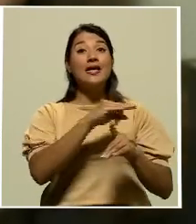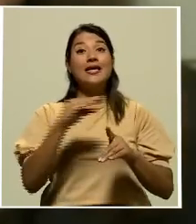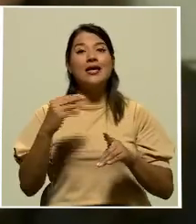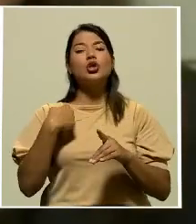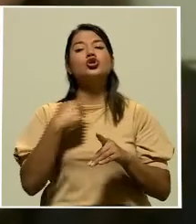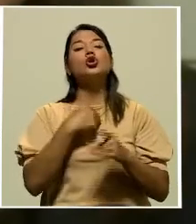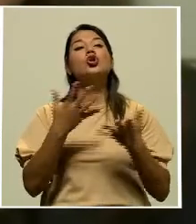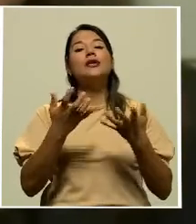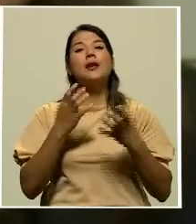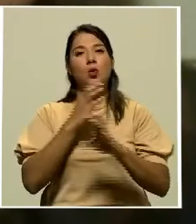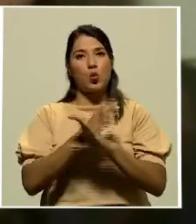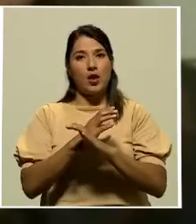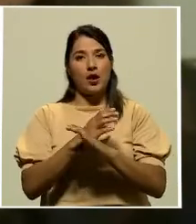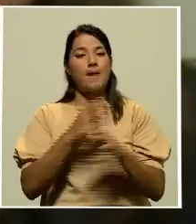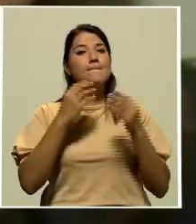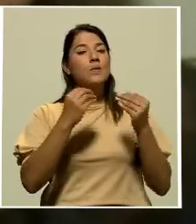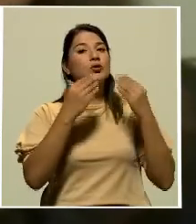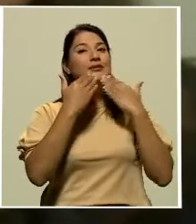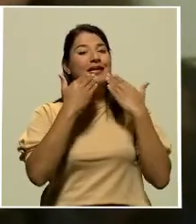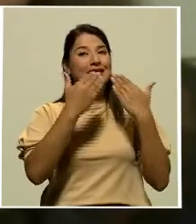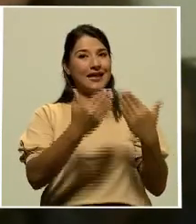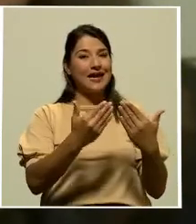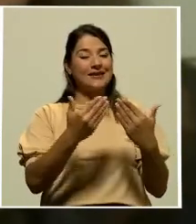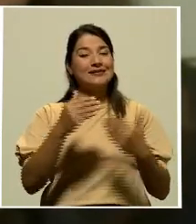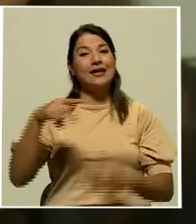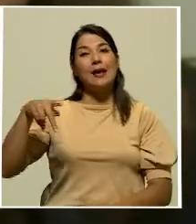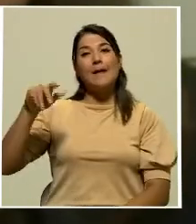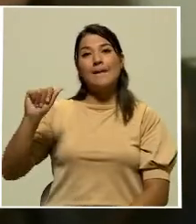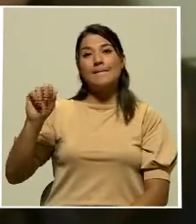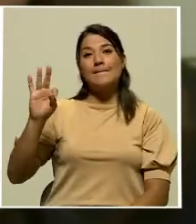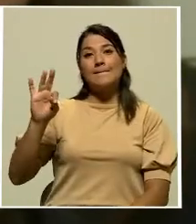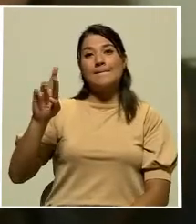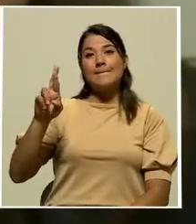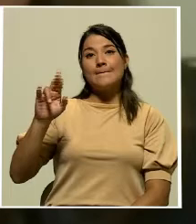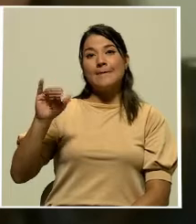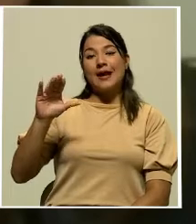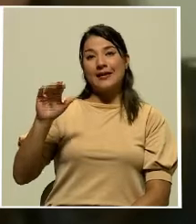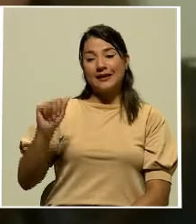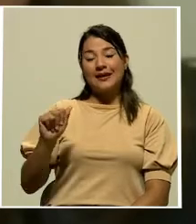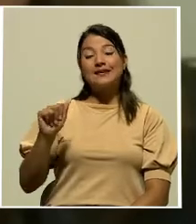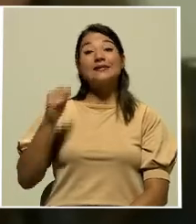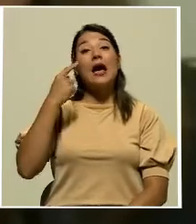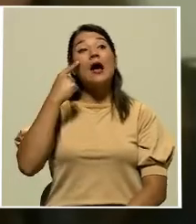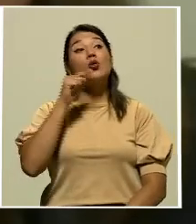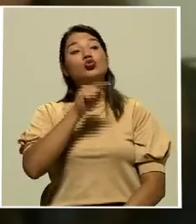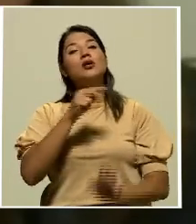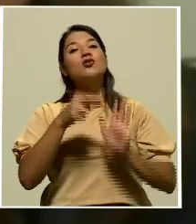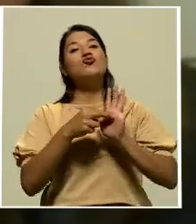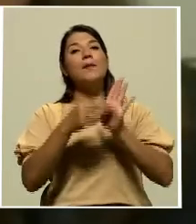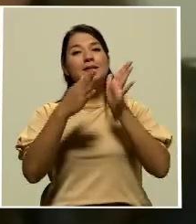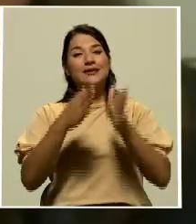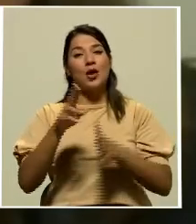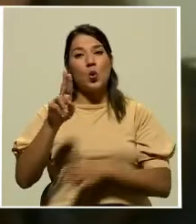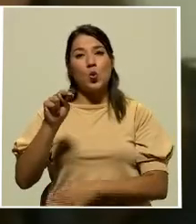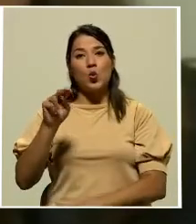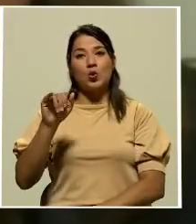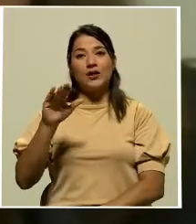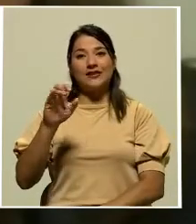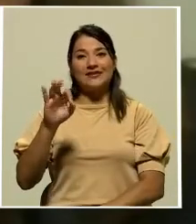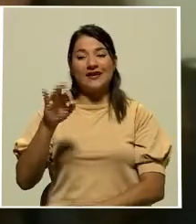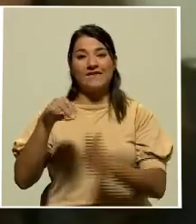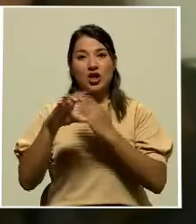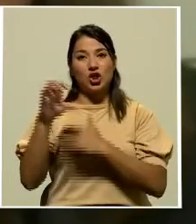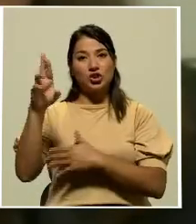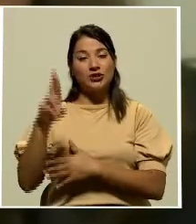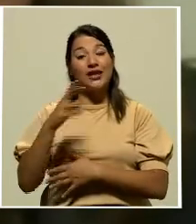apoyar. Muchísimas gracias, doña Patricia Portela da Souza, representante de UNICEF en Costa Rica.